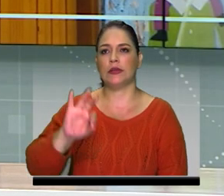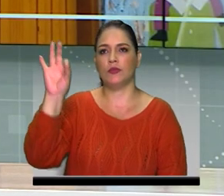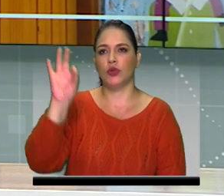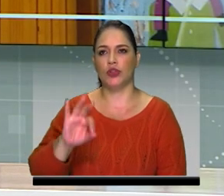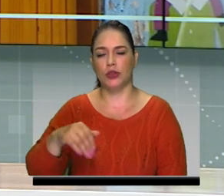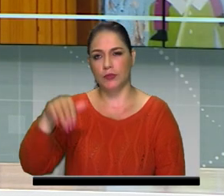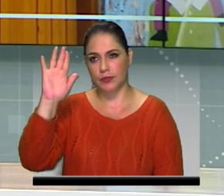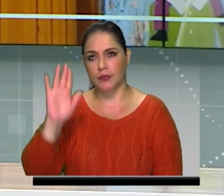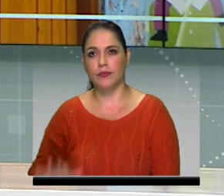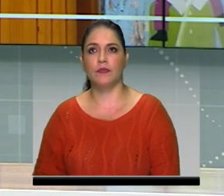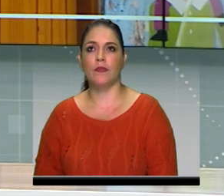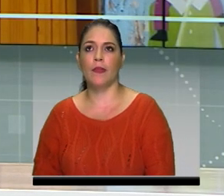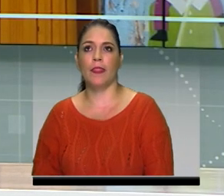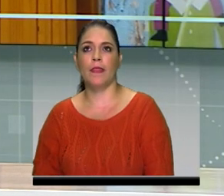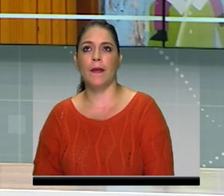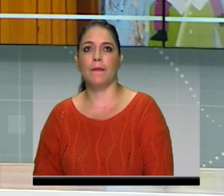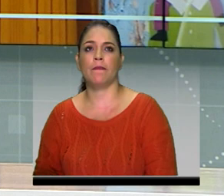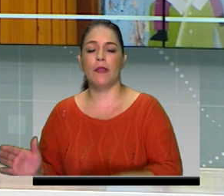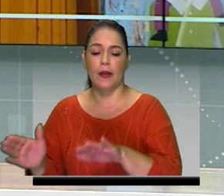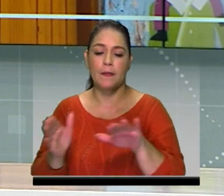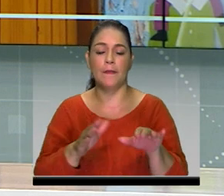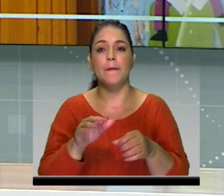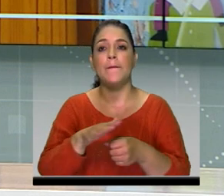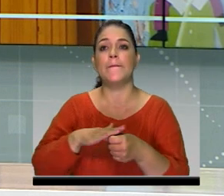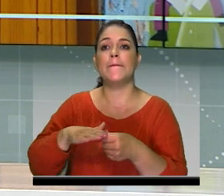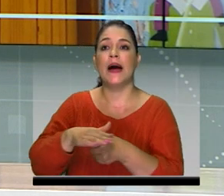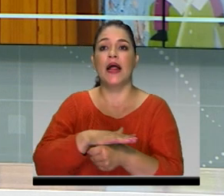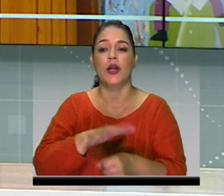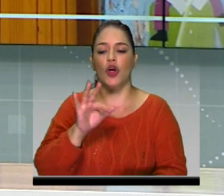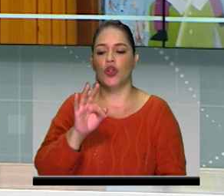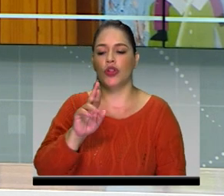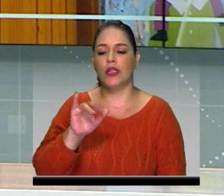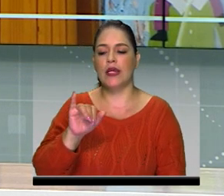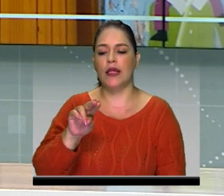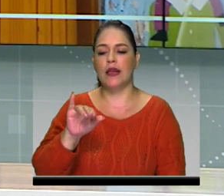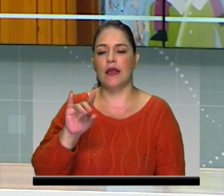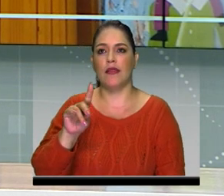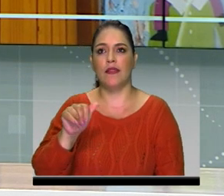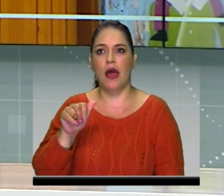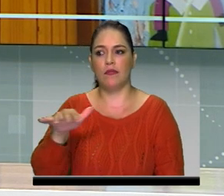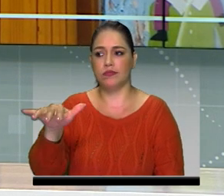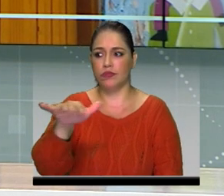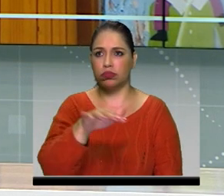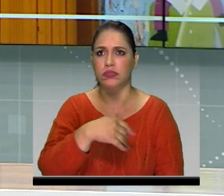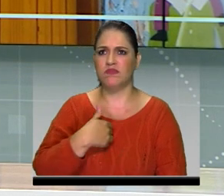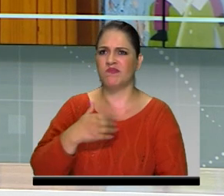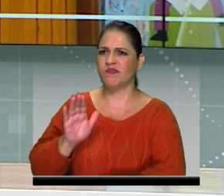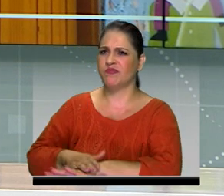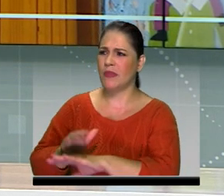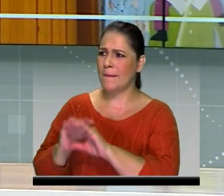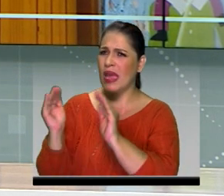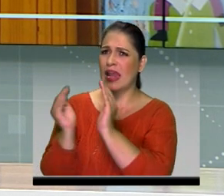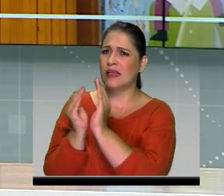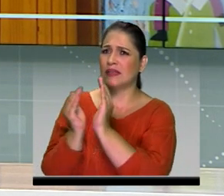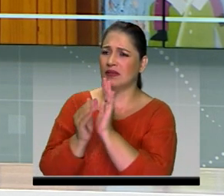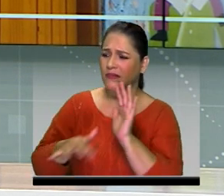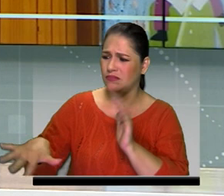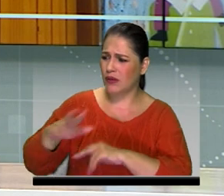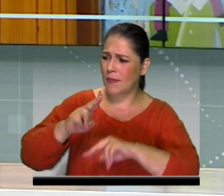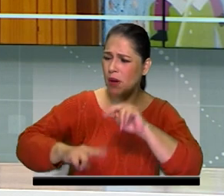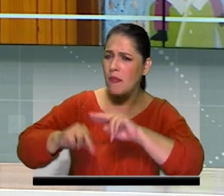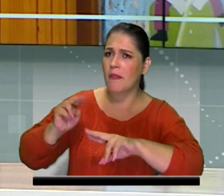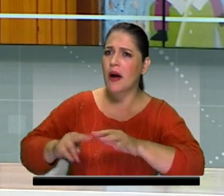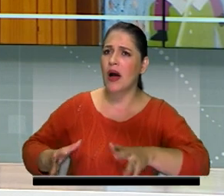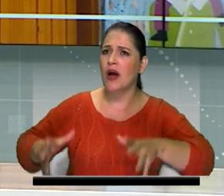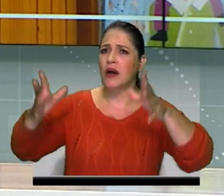Padres de familia de 90 niños del barrio Trinidad le reclamaron al Instituto Colombiano de Bienestar Familiar una respuesta sobre las obras de adecuación